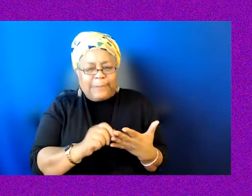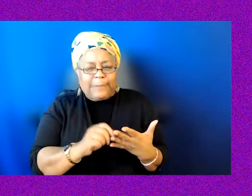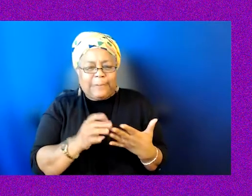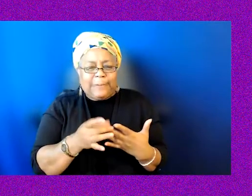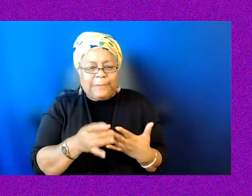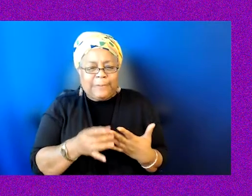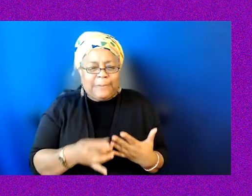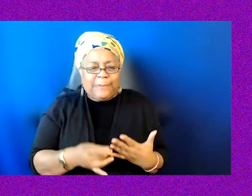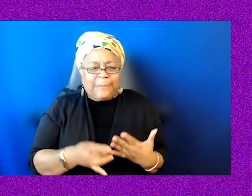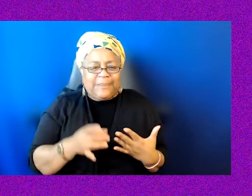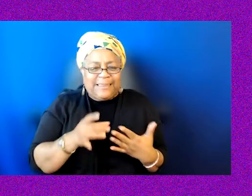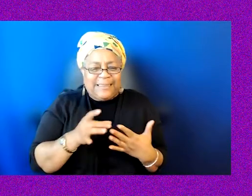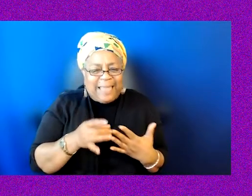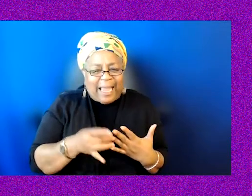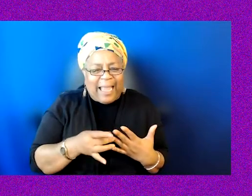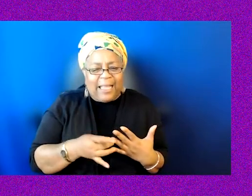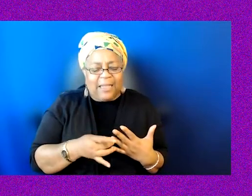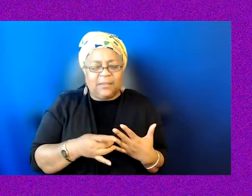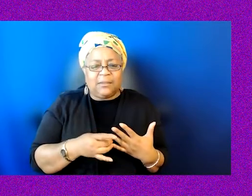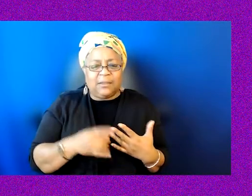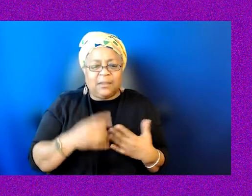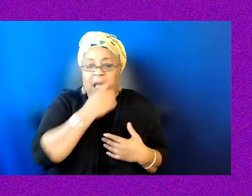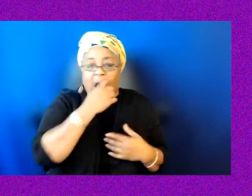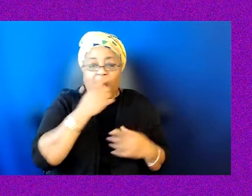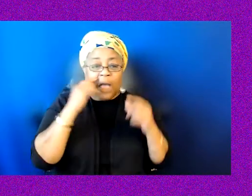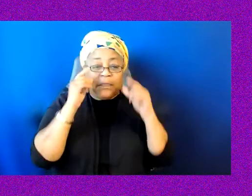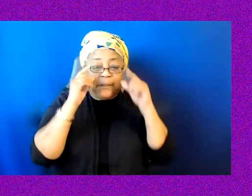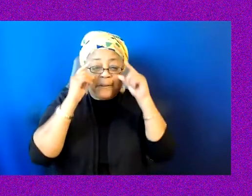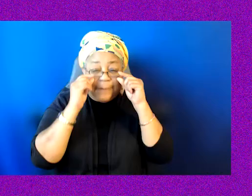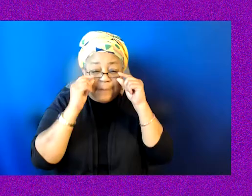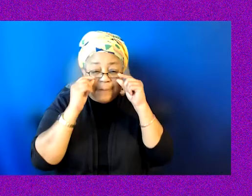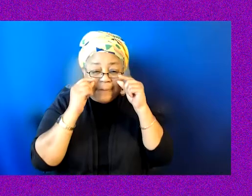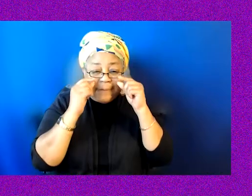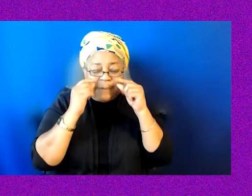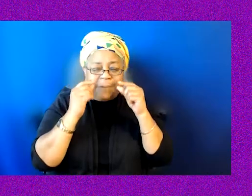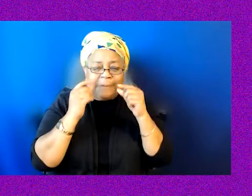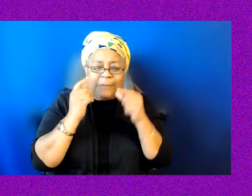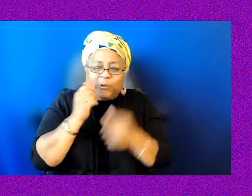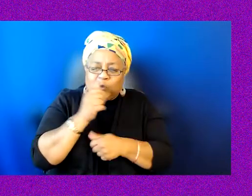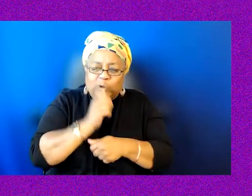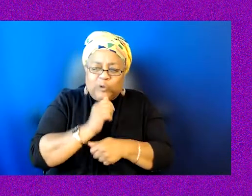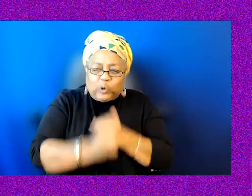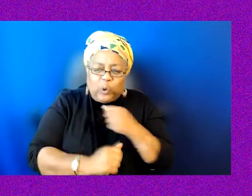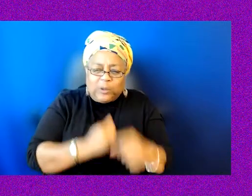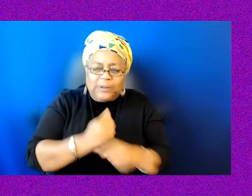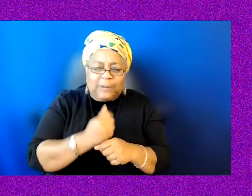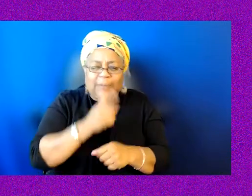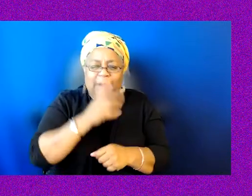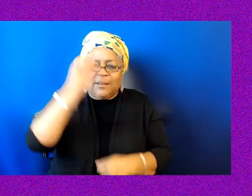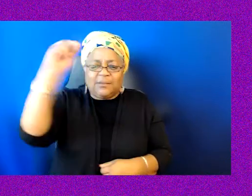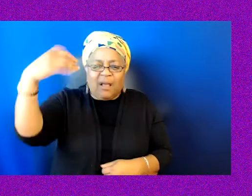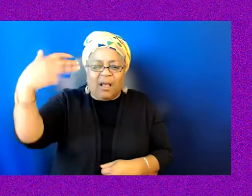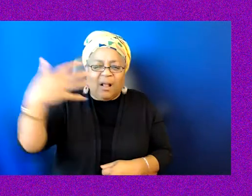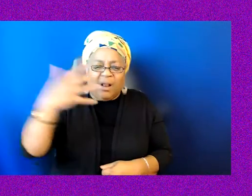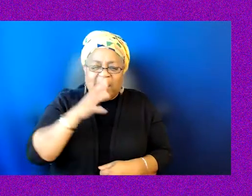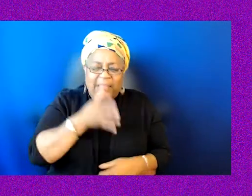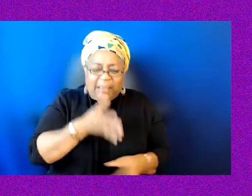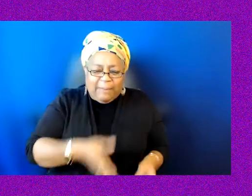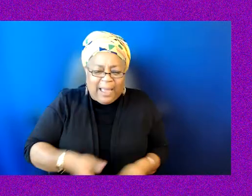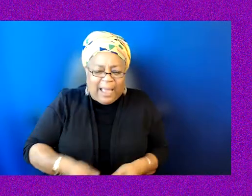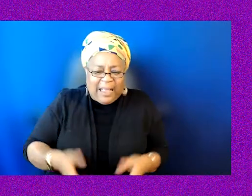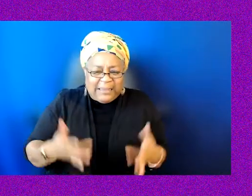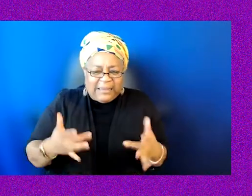sus caras bajo el sol, sus brazos y manos ya con el color del